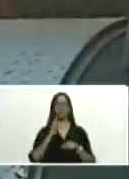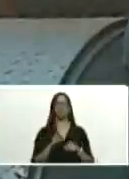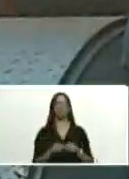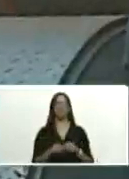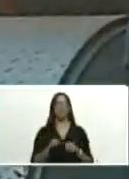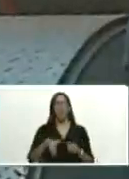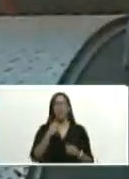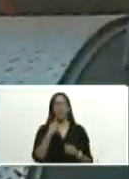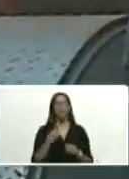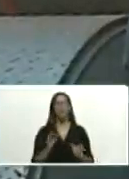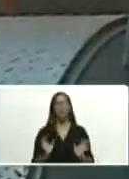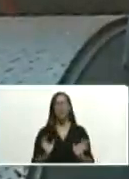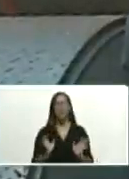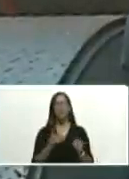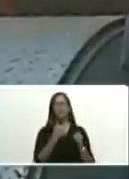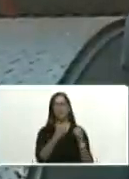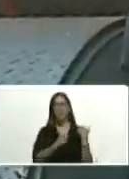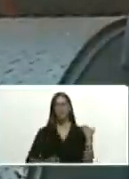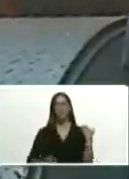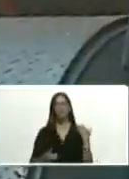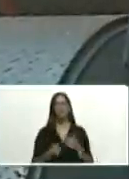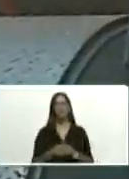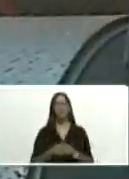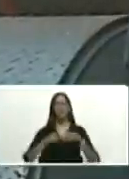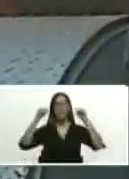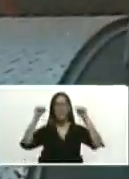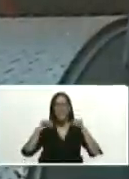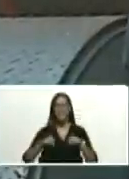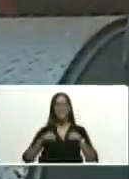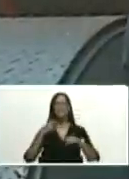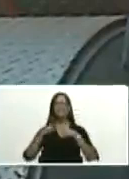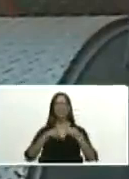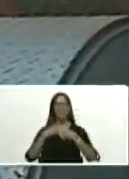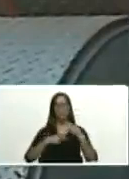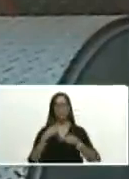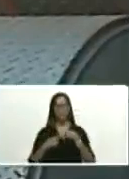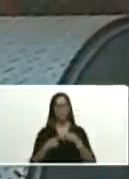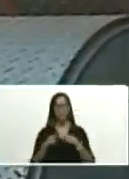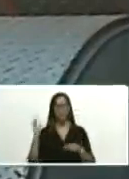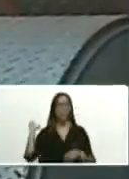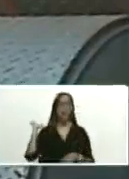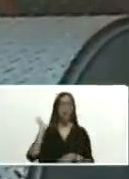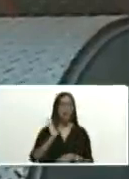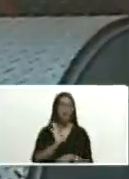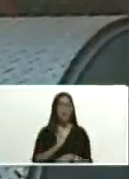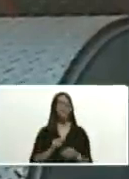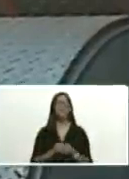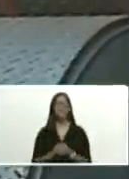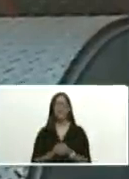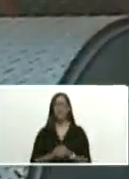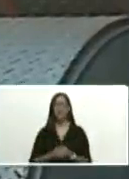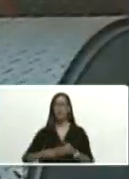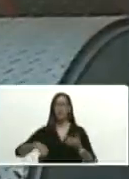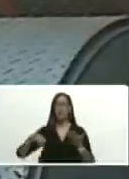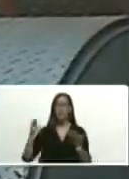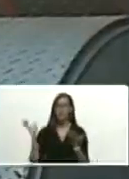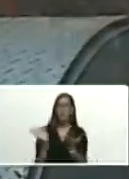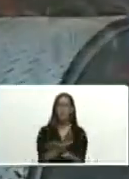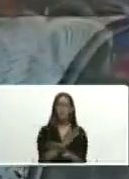te puedo decir Nicolás que esta Revolución viene siendo derrotada sistemáticamente